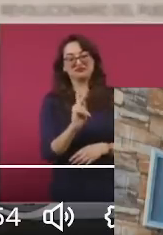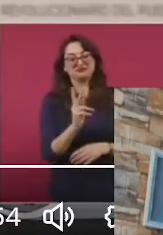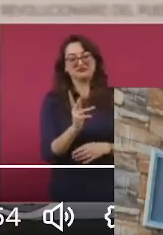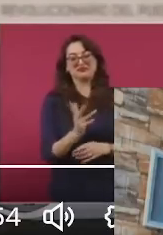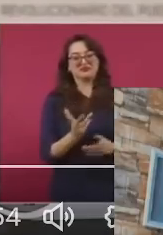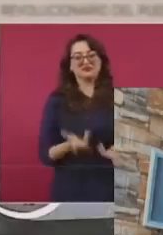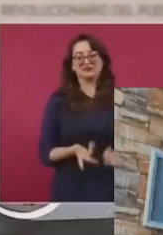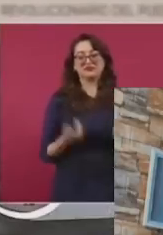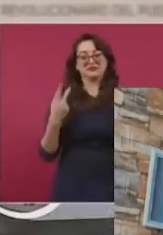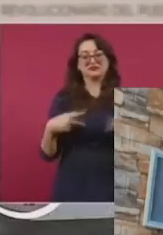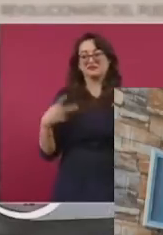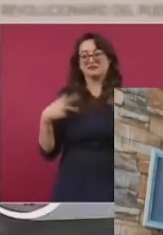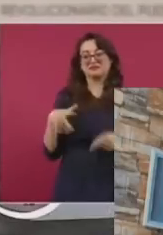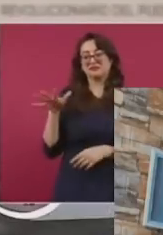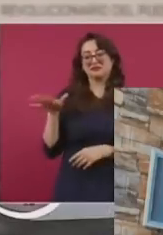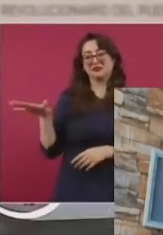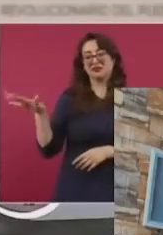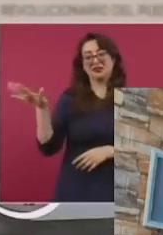ramplona